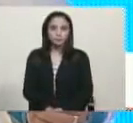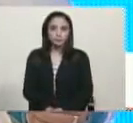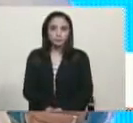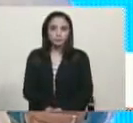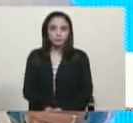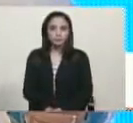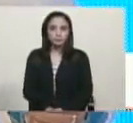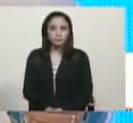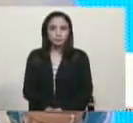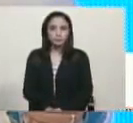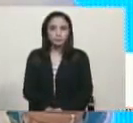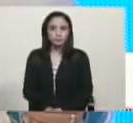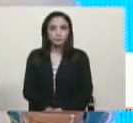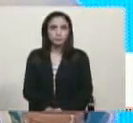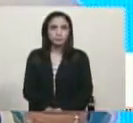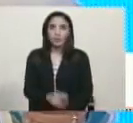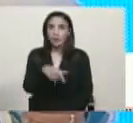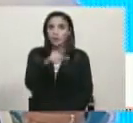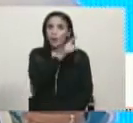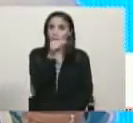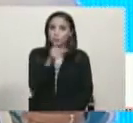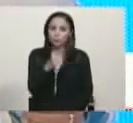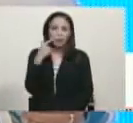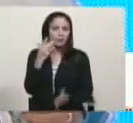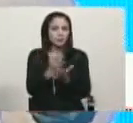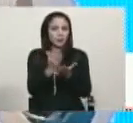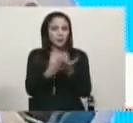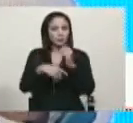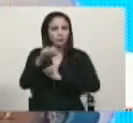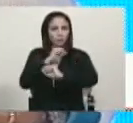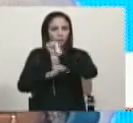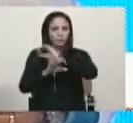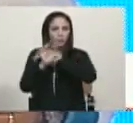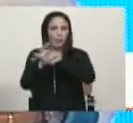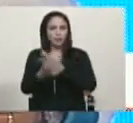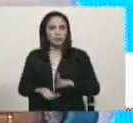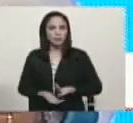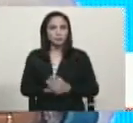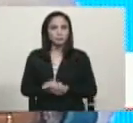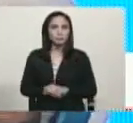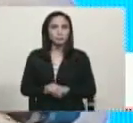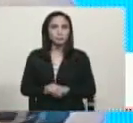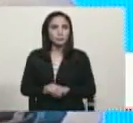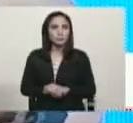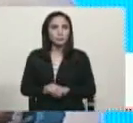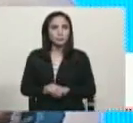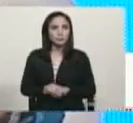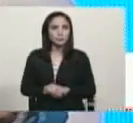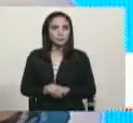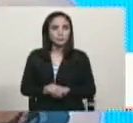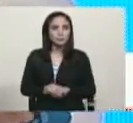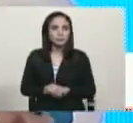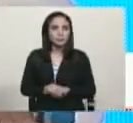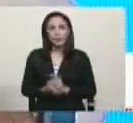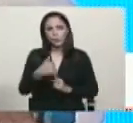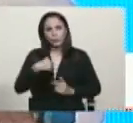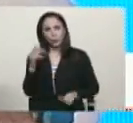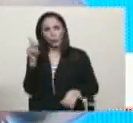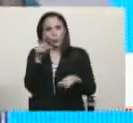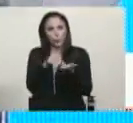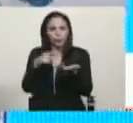patria. El Zulia siempre es pasión. Cuando iba llegando a este sitio